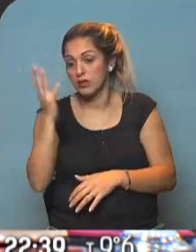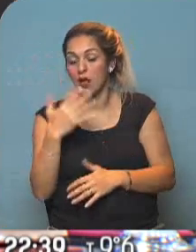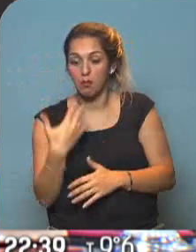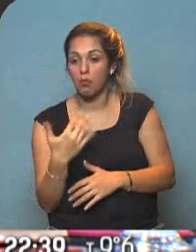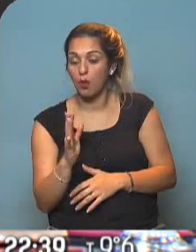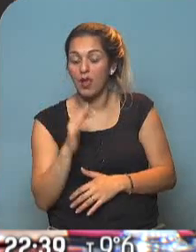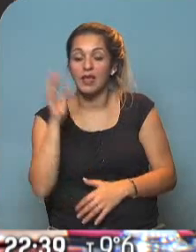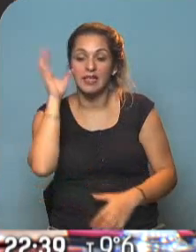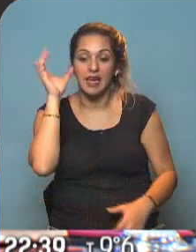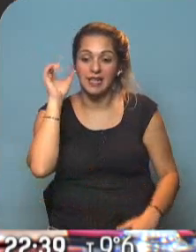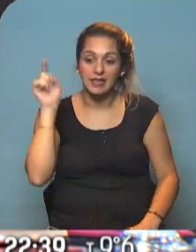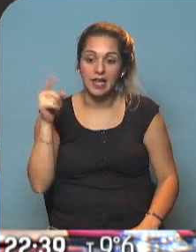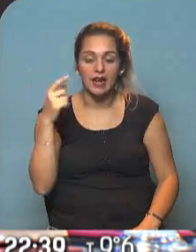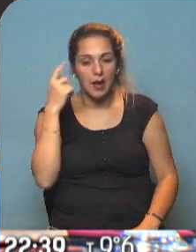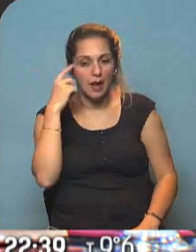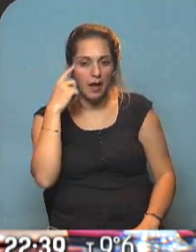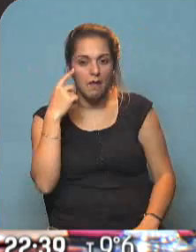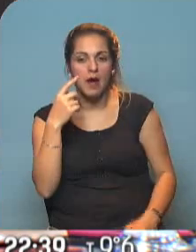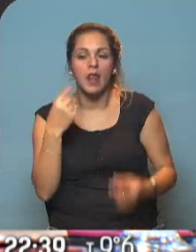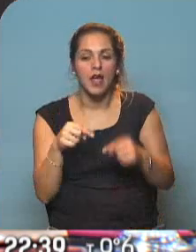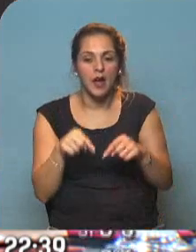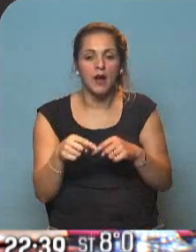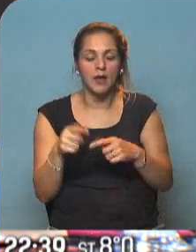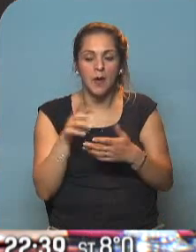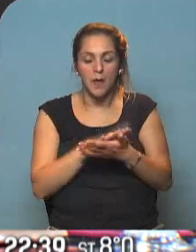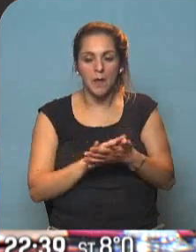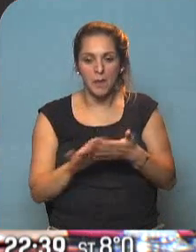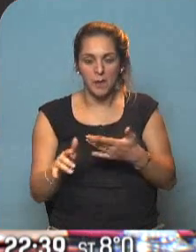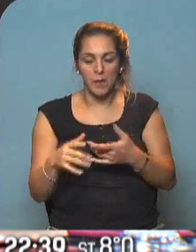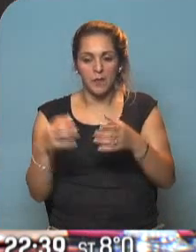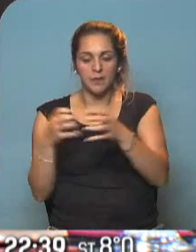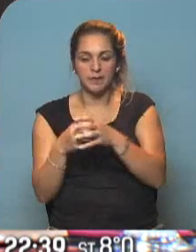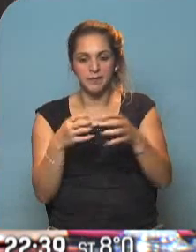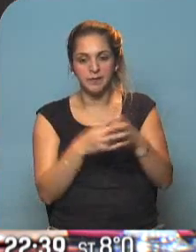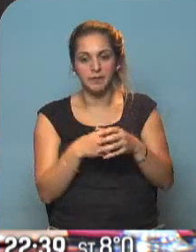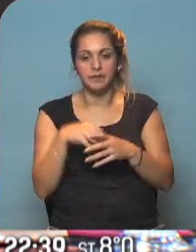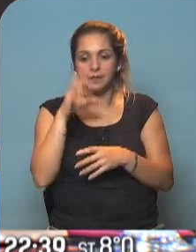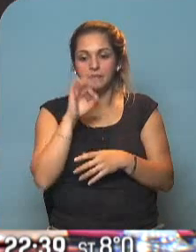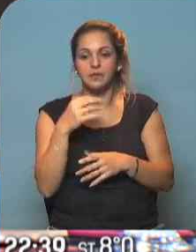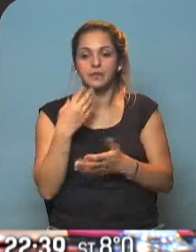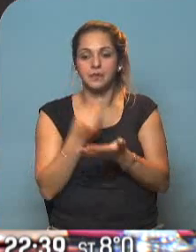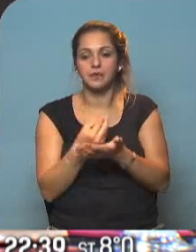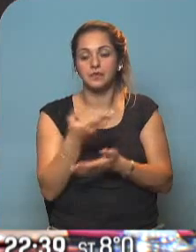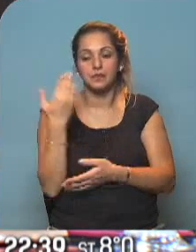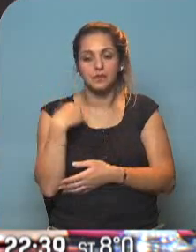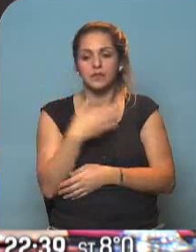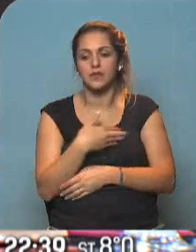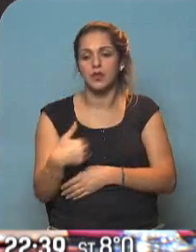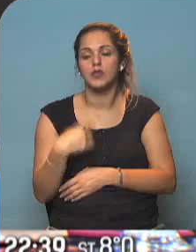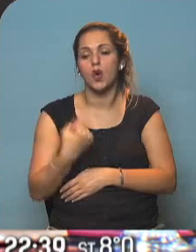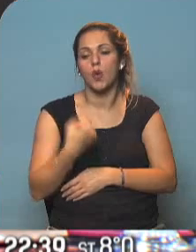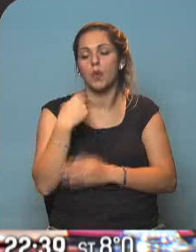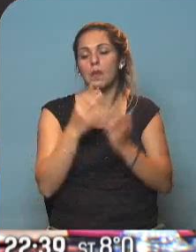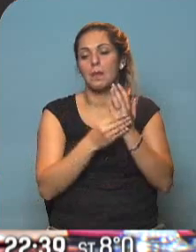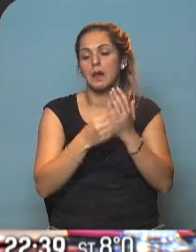muy atento a lo que es este experimento, este nuevo experimento, no solo de dos partidos que nunca habían estado antes en el gobierno, sino de un primer ministro que